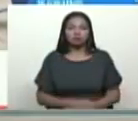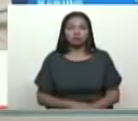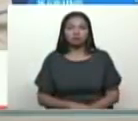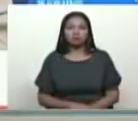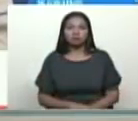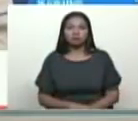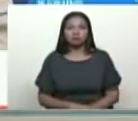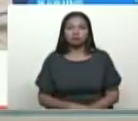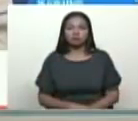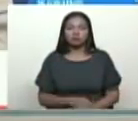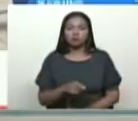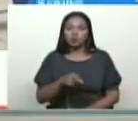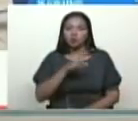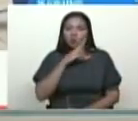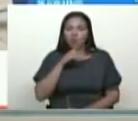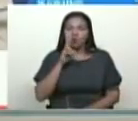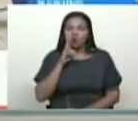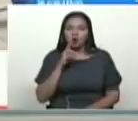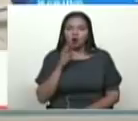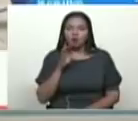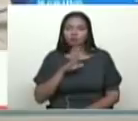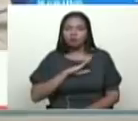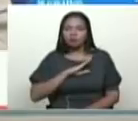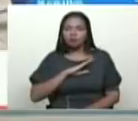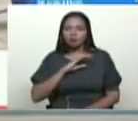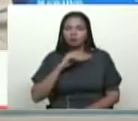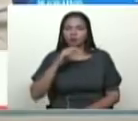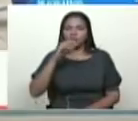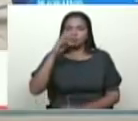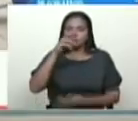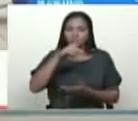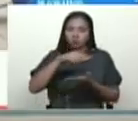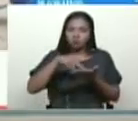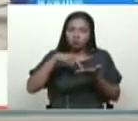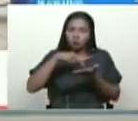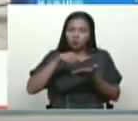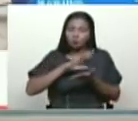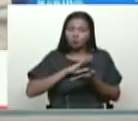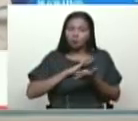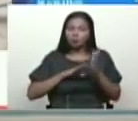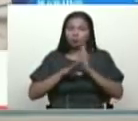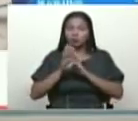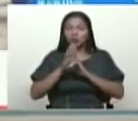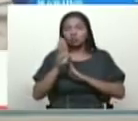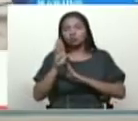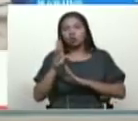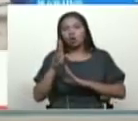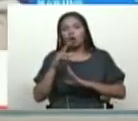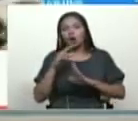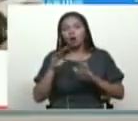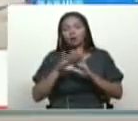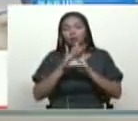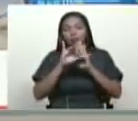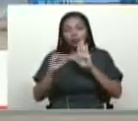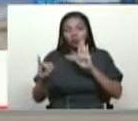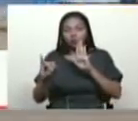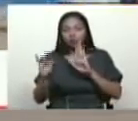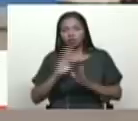la nombró, la bautizó como el proceso popular